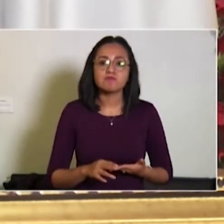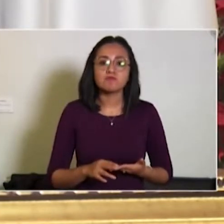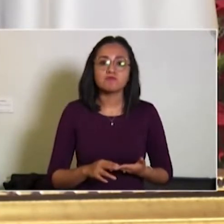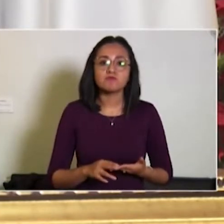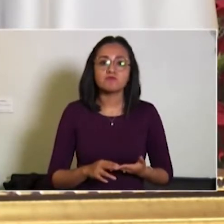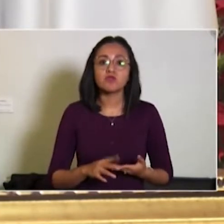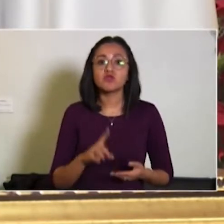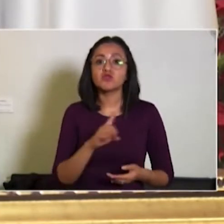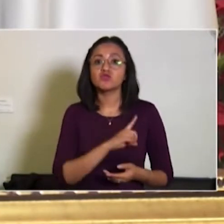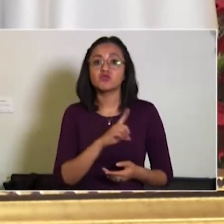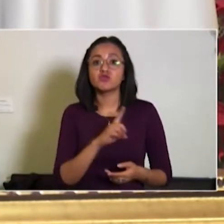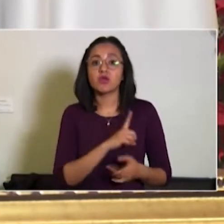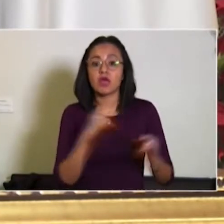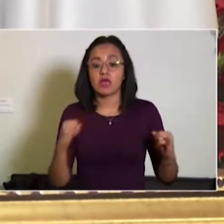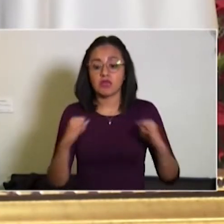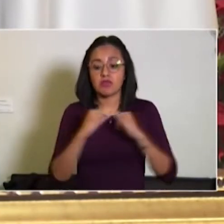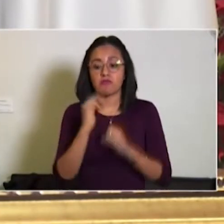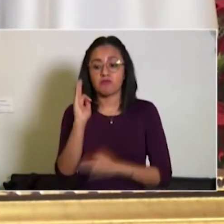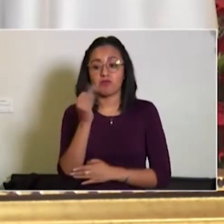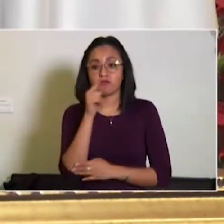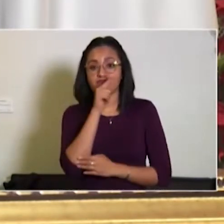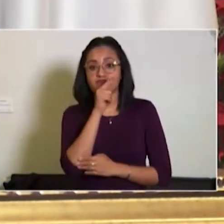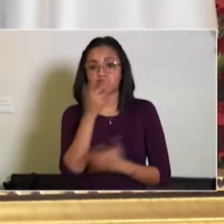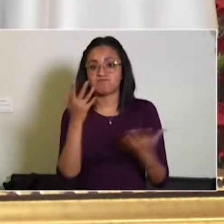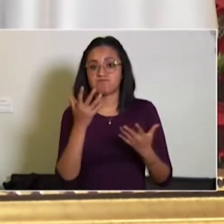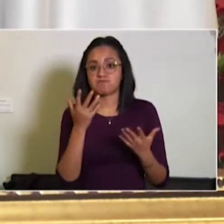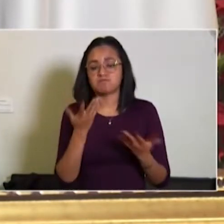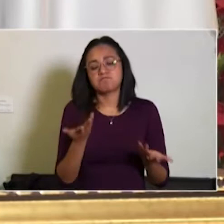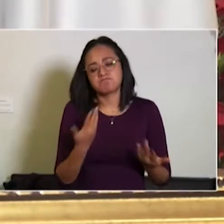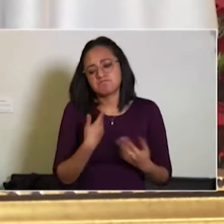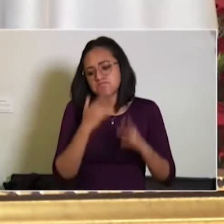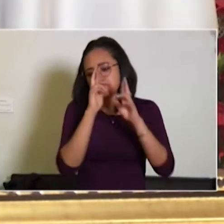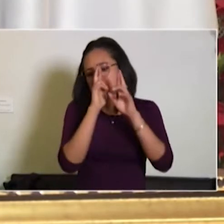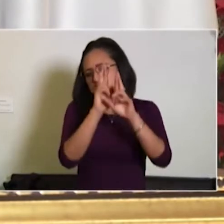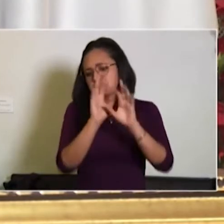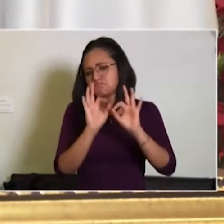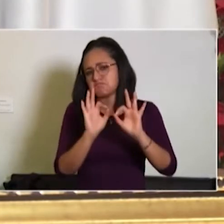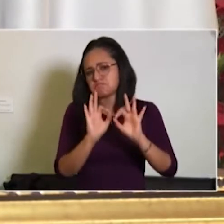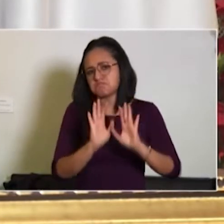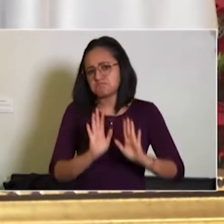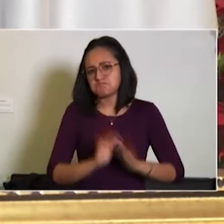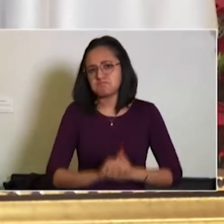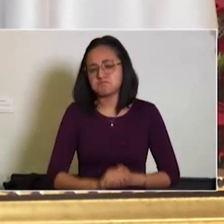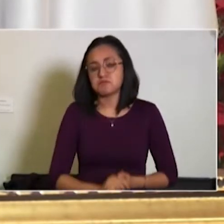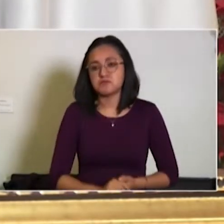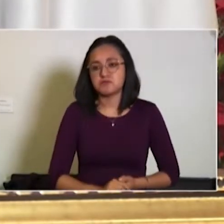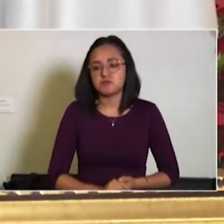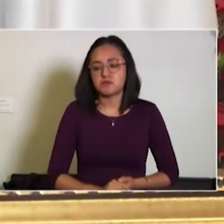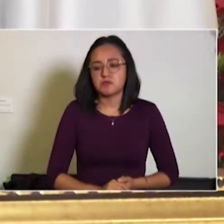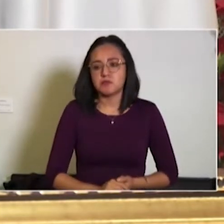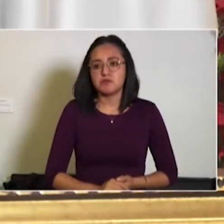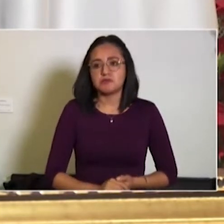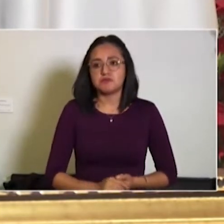dependencias federales. Y vamos a ser respetuosos. Yo soy de los